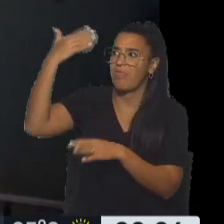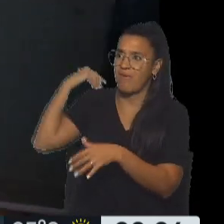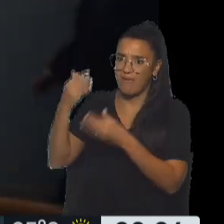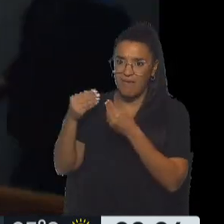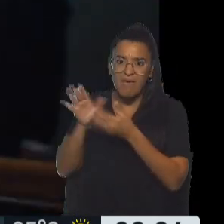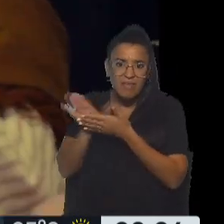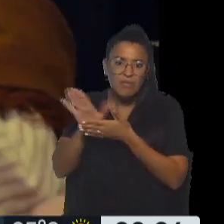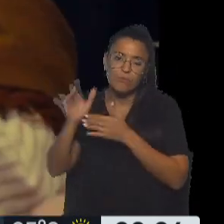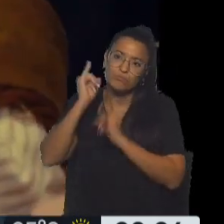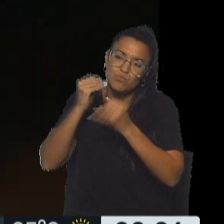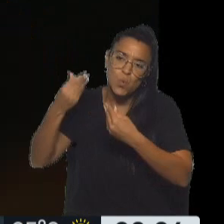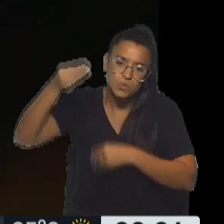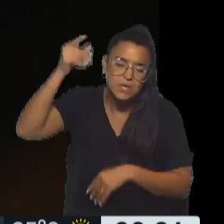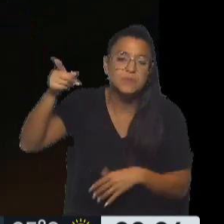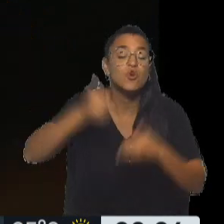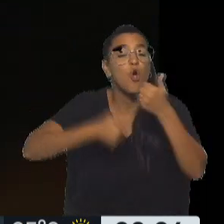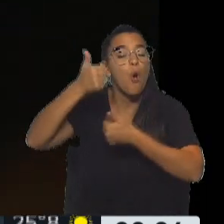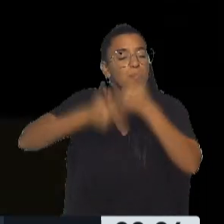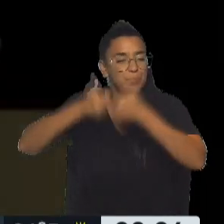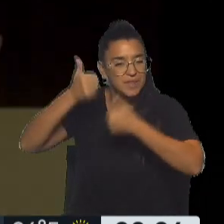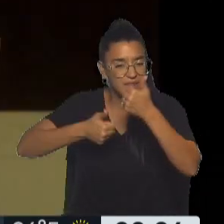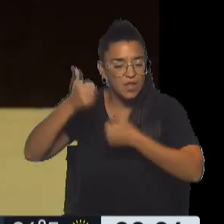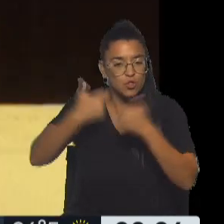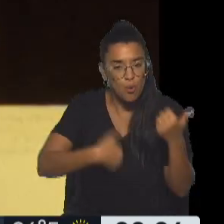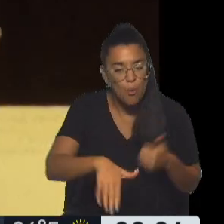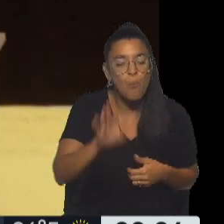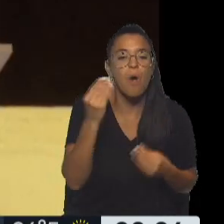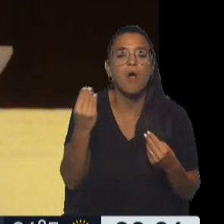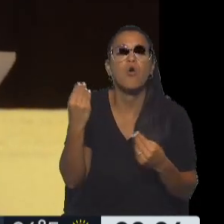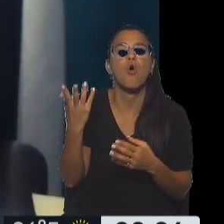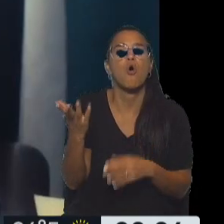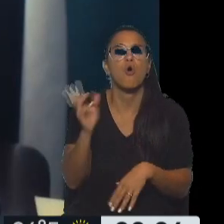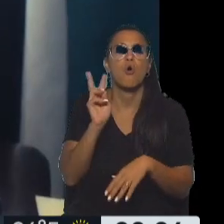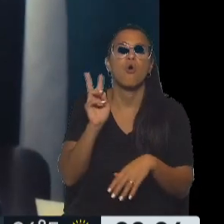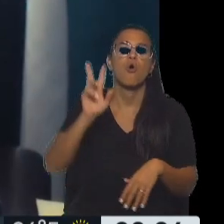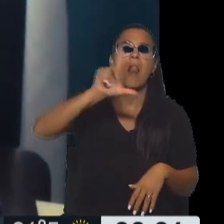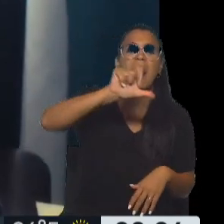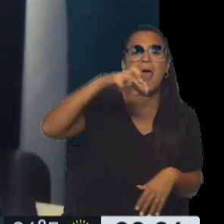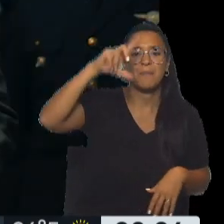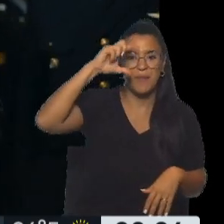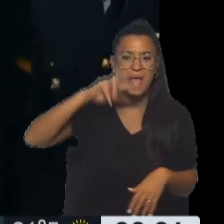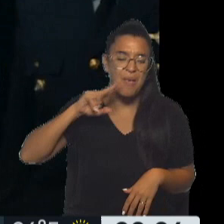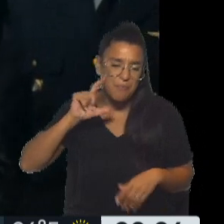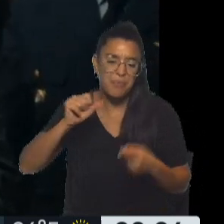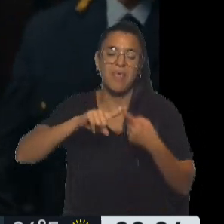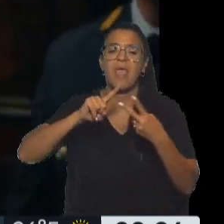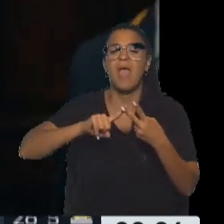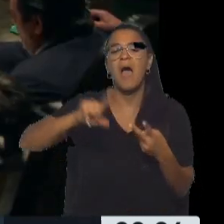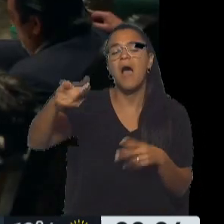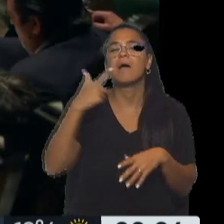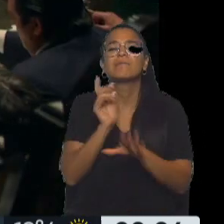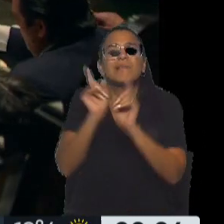estará compitiendo fuerte, fuerte, de hecho, en lo que tiene que ver con la previa, con las casas de apuestas, con las